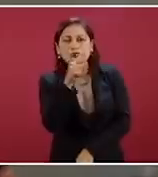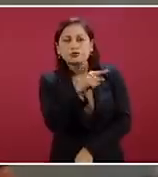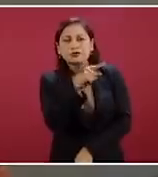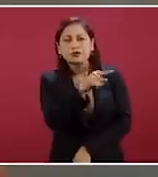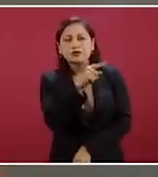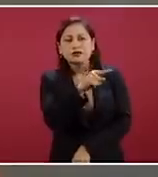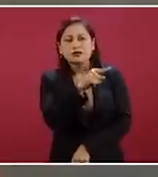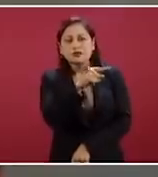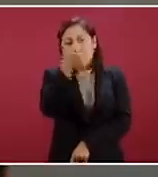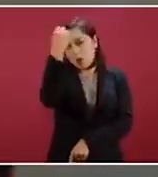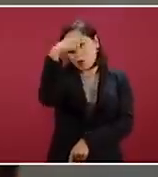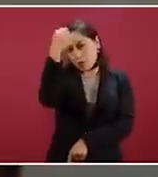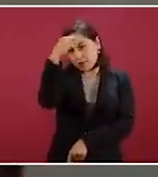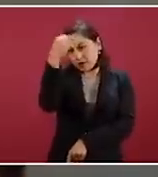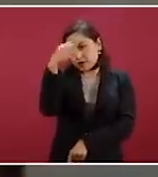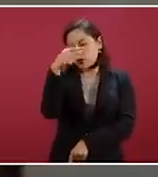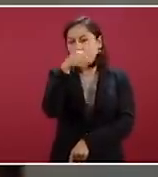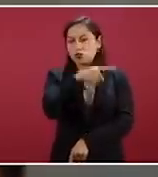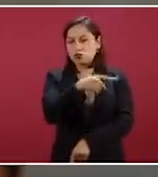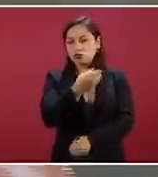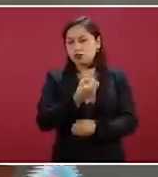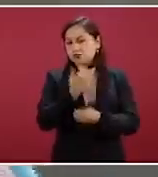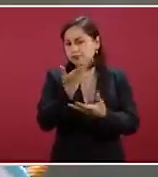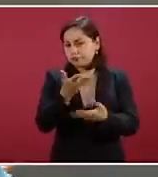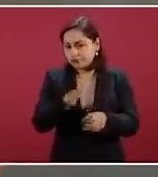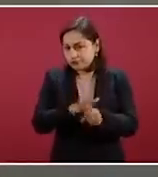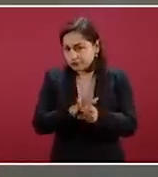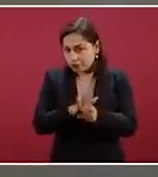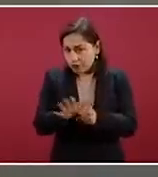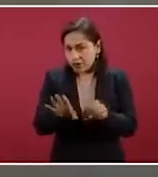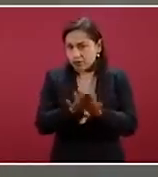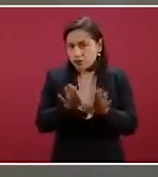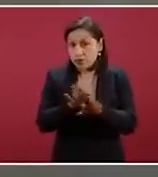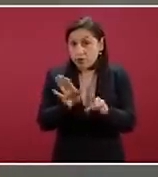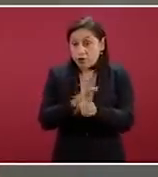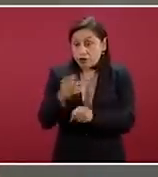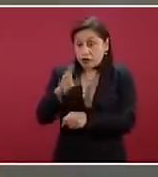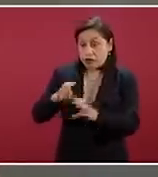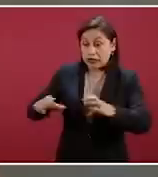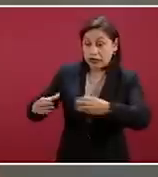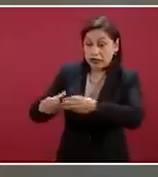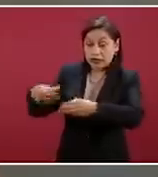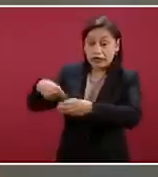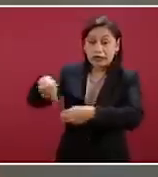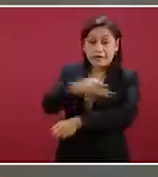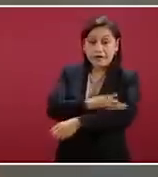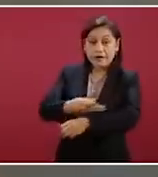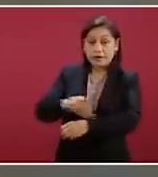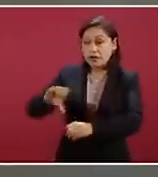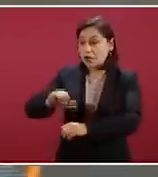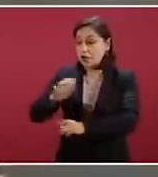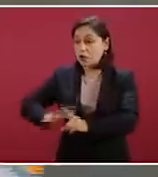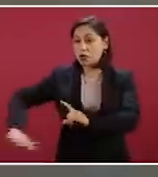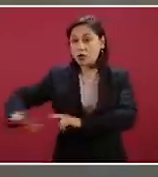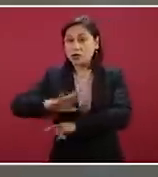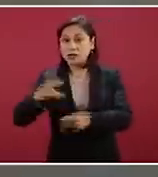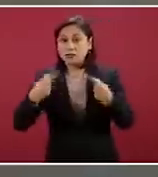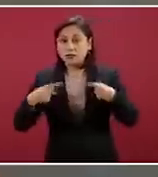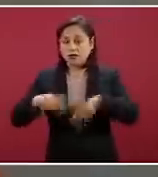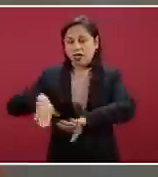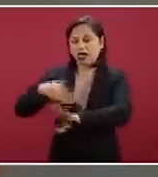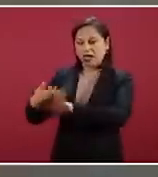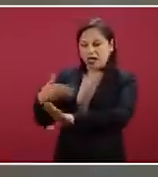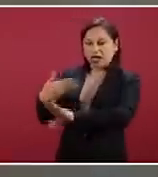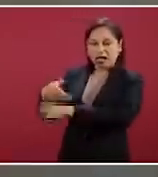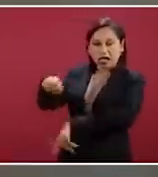bueno, pues son ataques a esta familia, básicamente. ¿Qué opinión tiene al